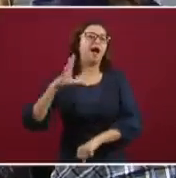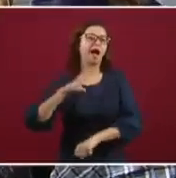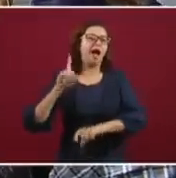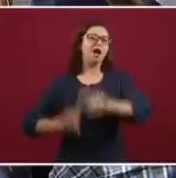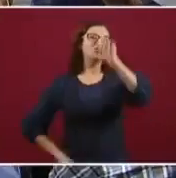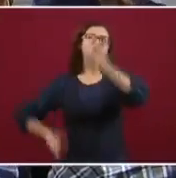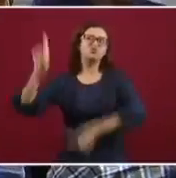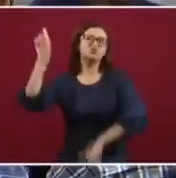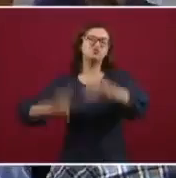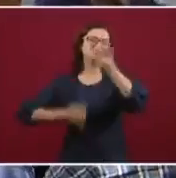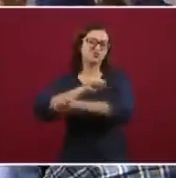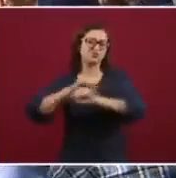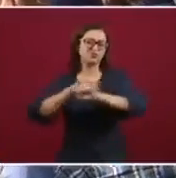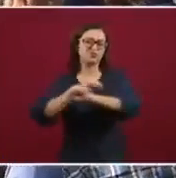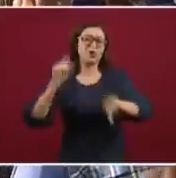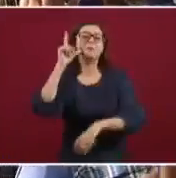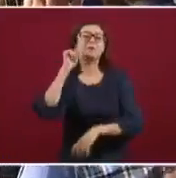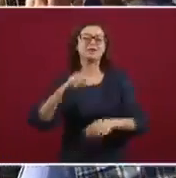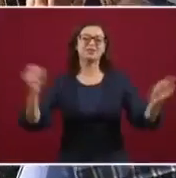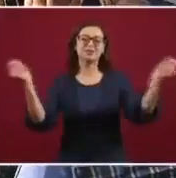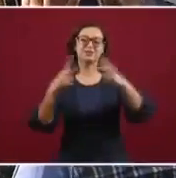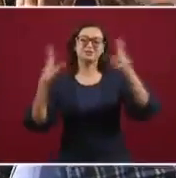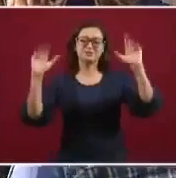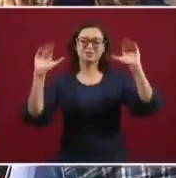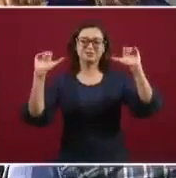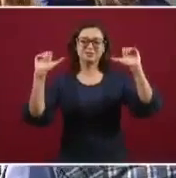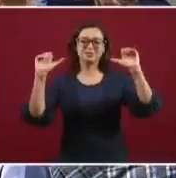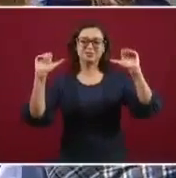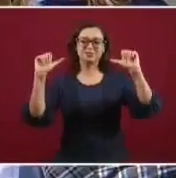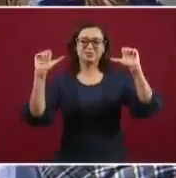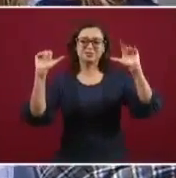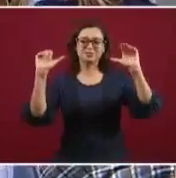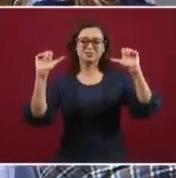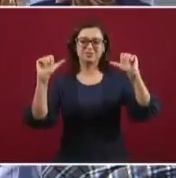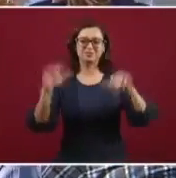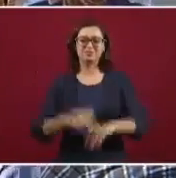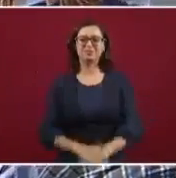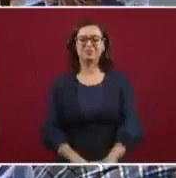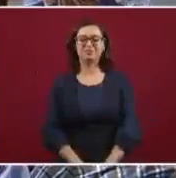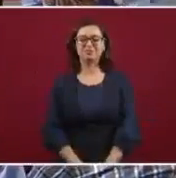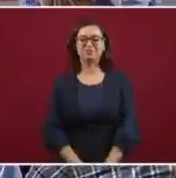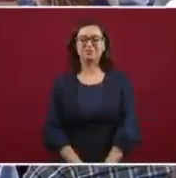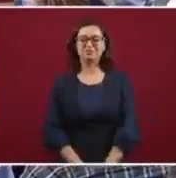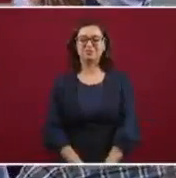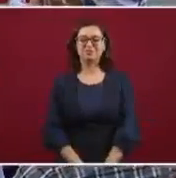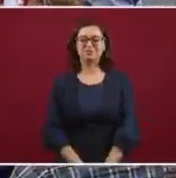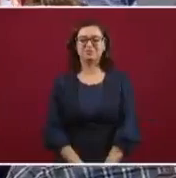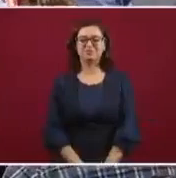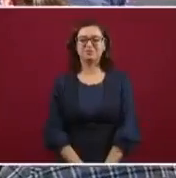¿eh? Bueno, nos vemos mañana. Adiós, adiós. Adiós, adiós. Thank you.